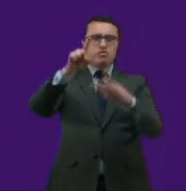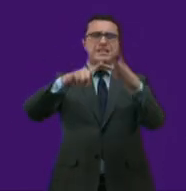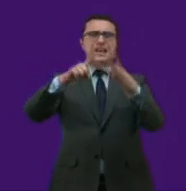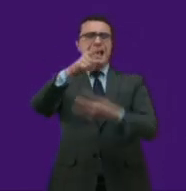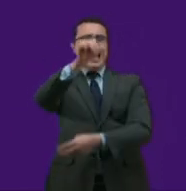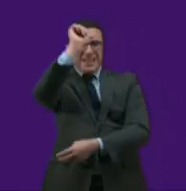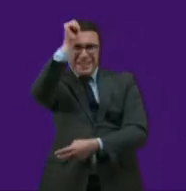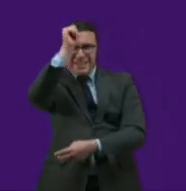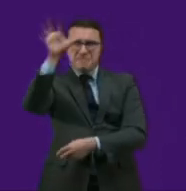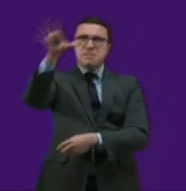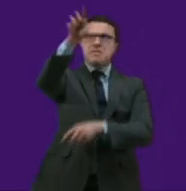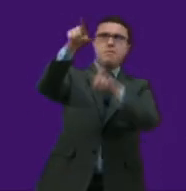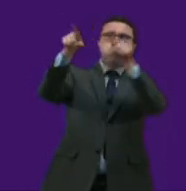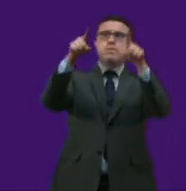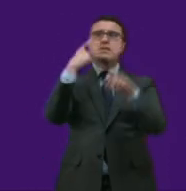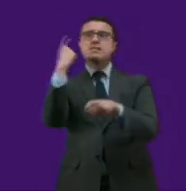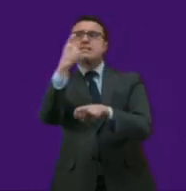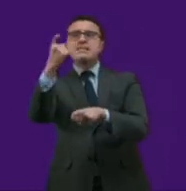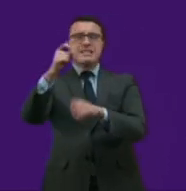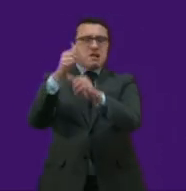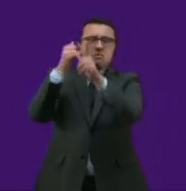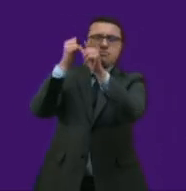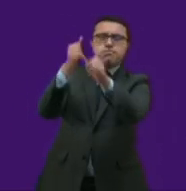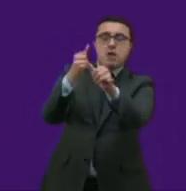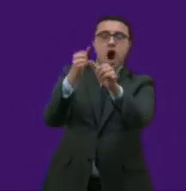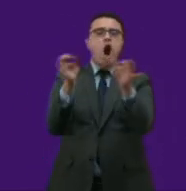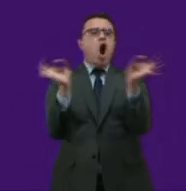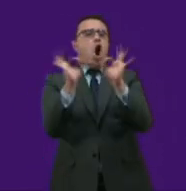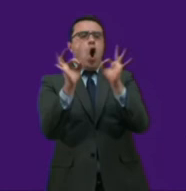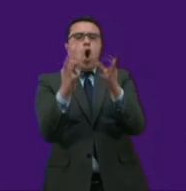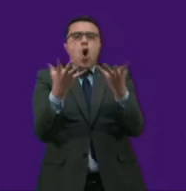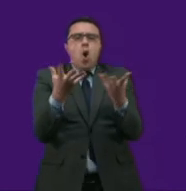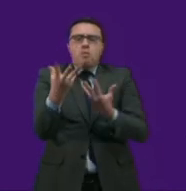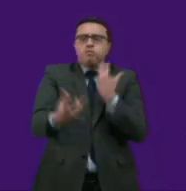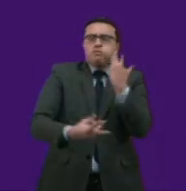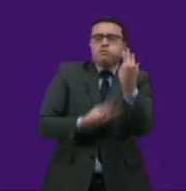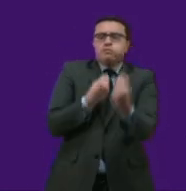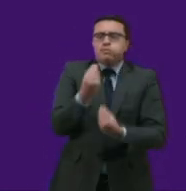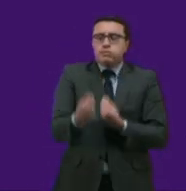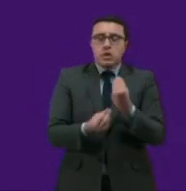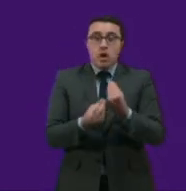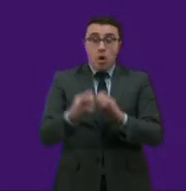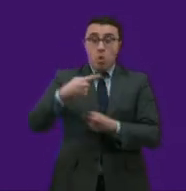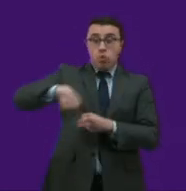otros mecanismos para esto. Y muy personal del lado de ustedes,